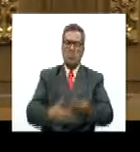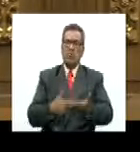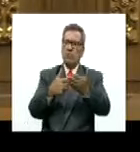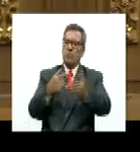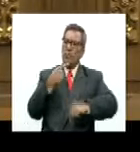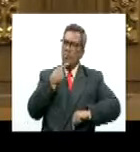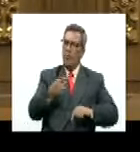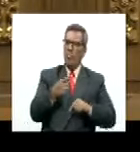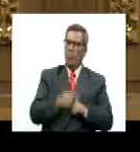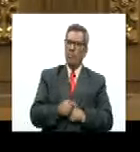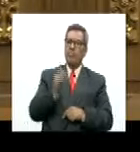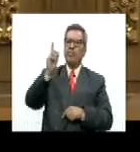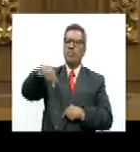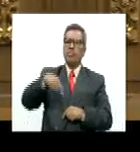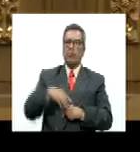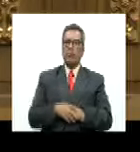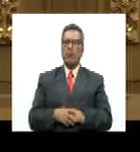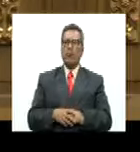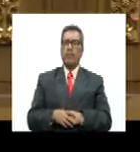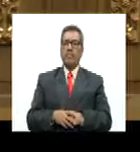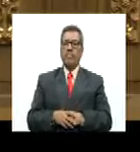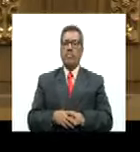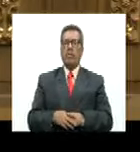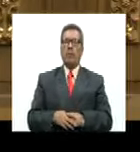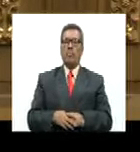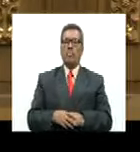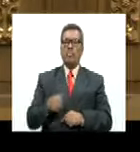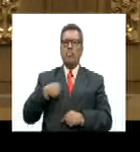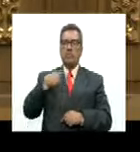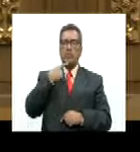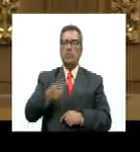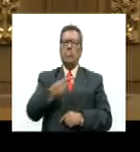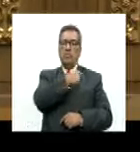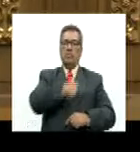que además, como bien lo dijo